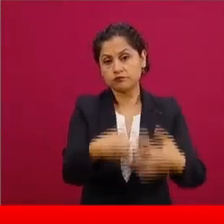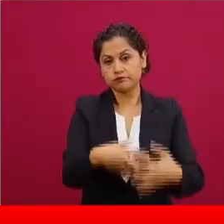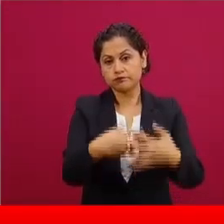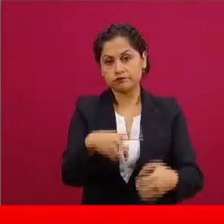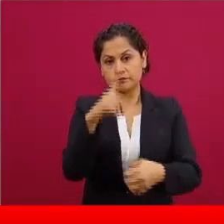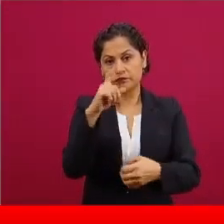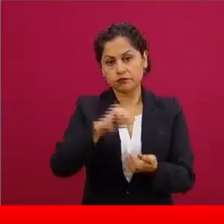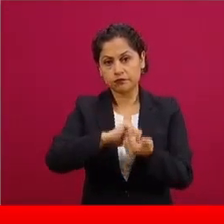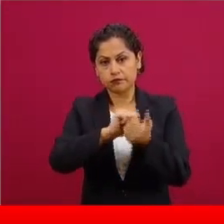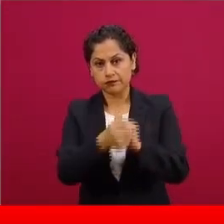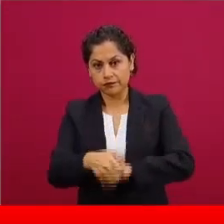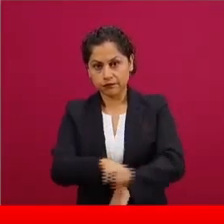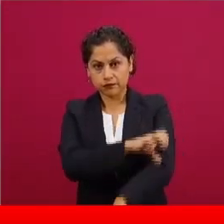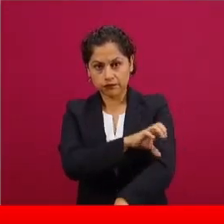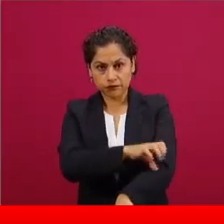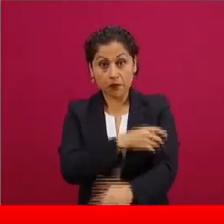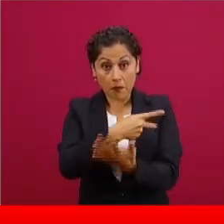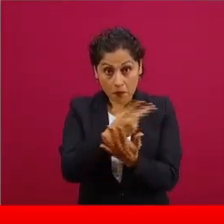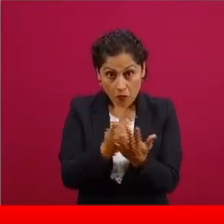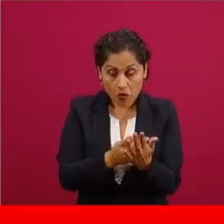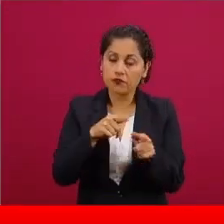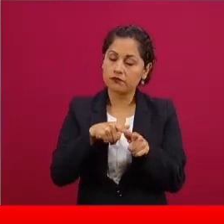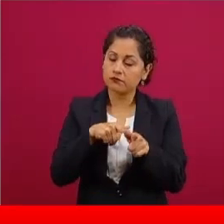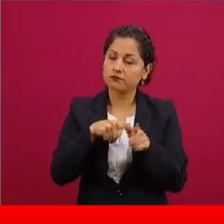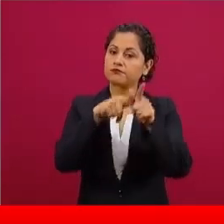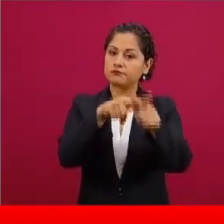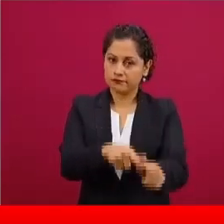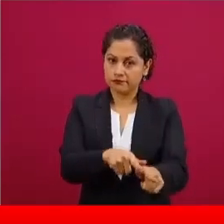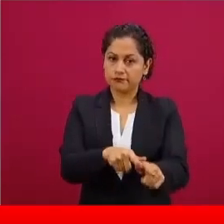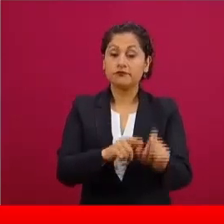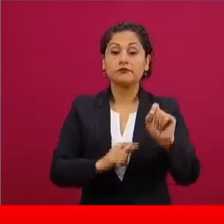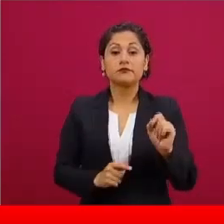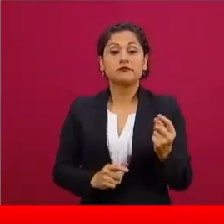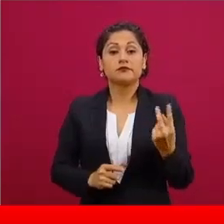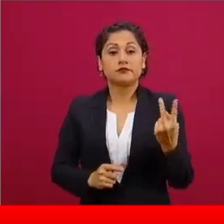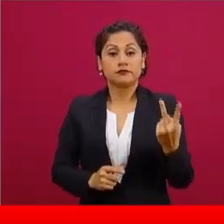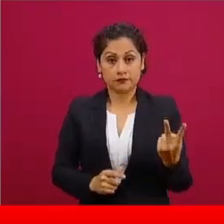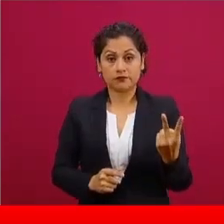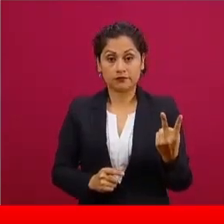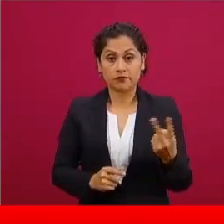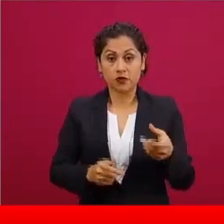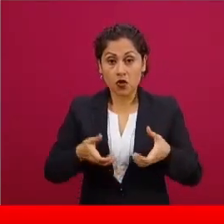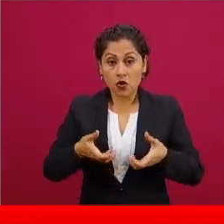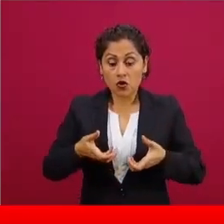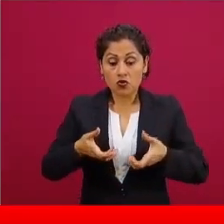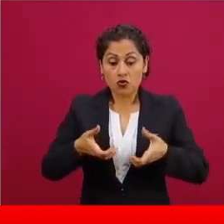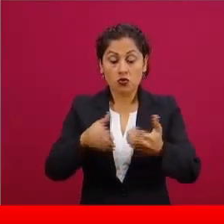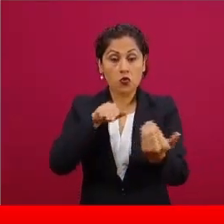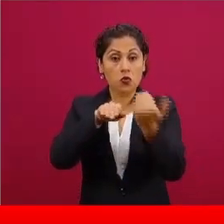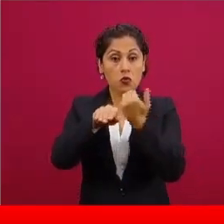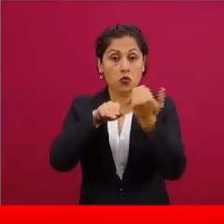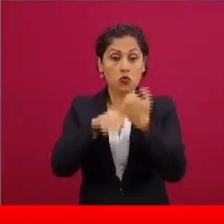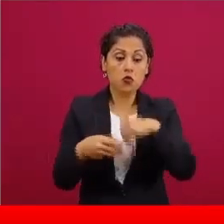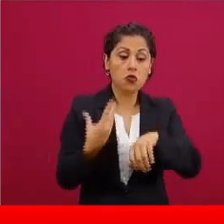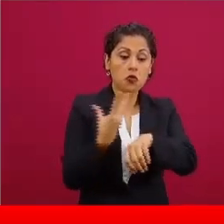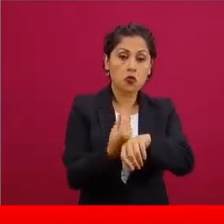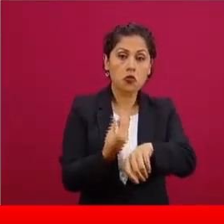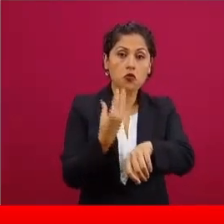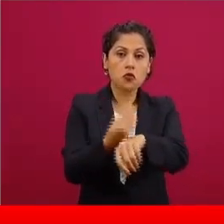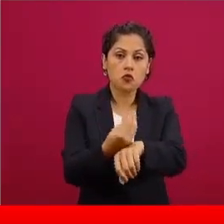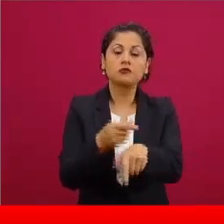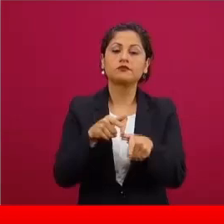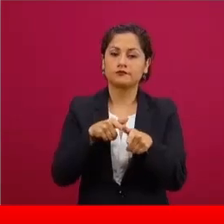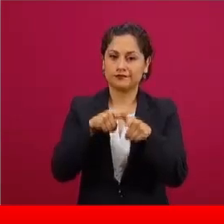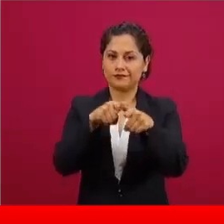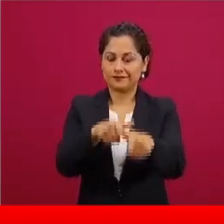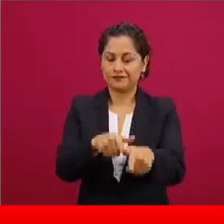22 mantenimiento y conservación de carreteras 23